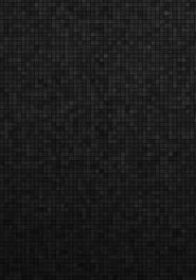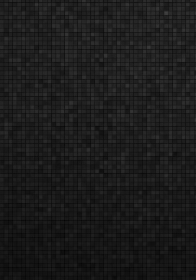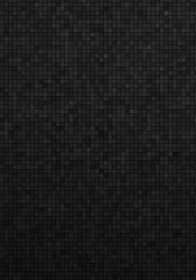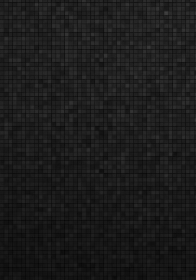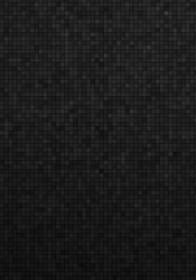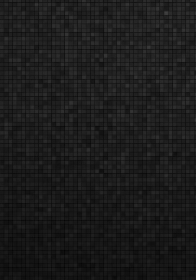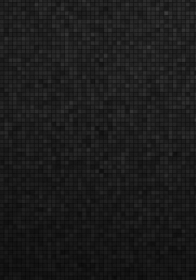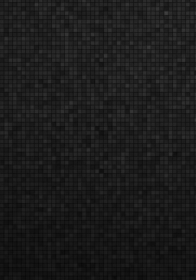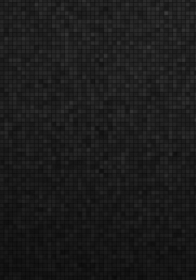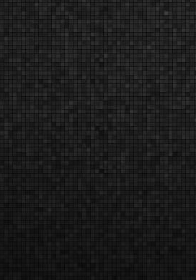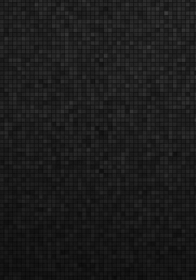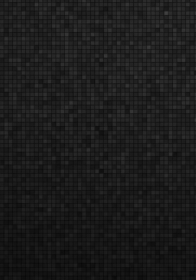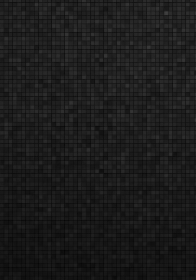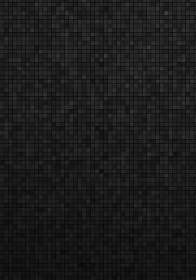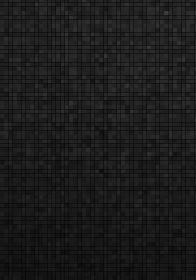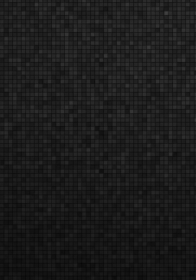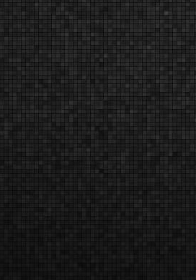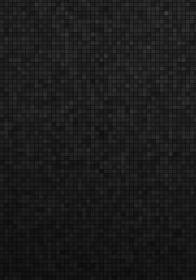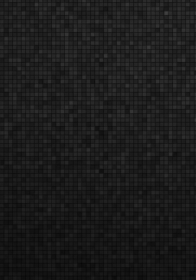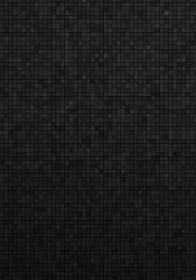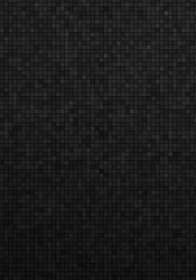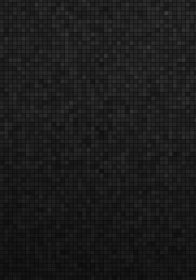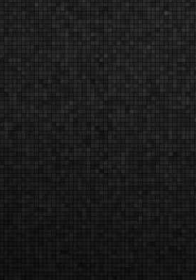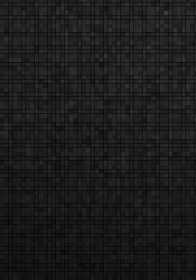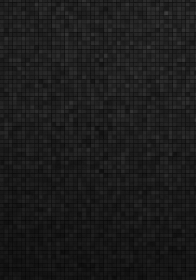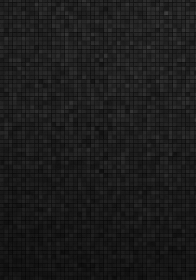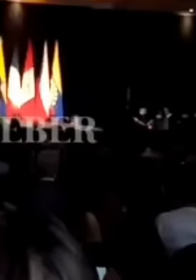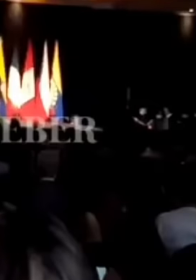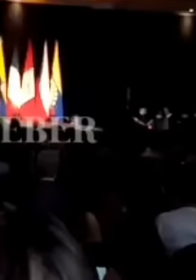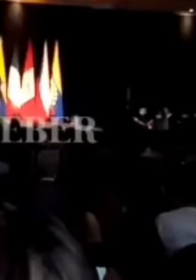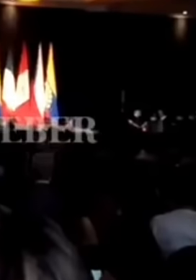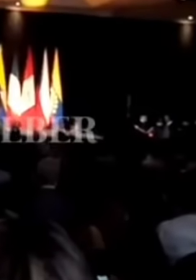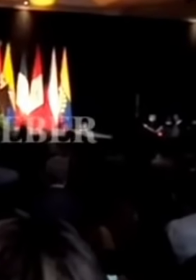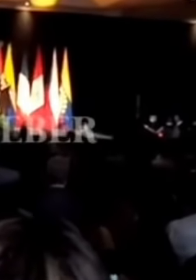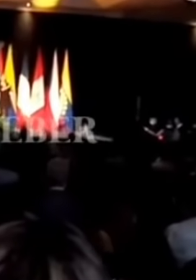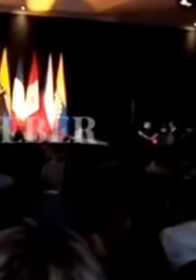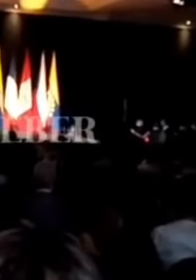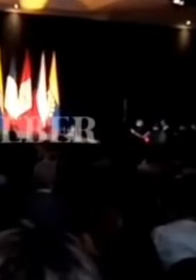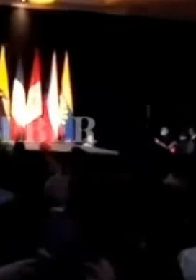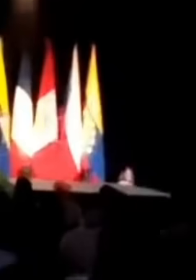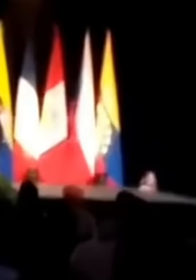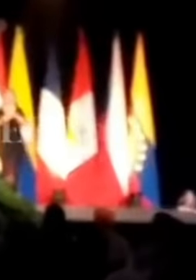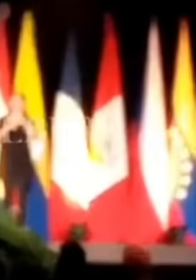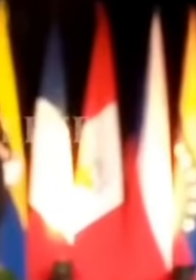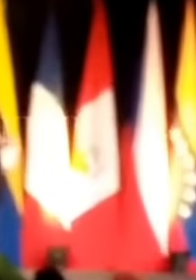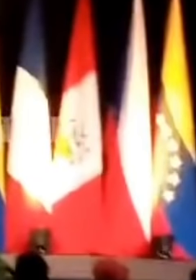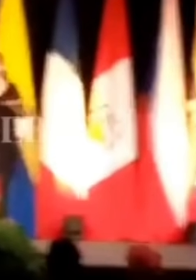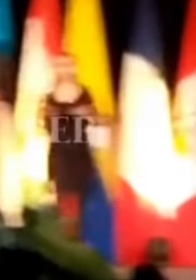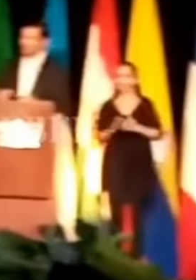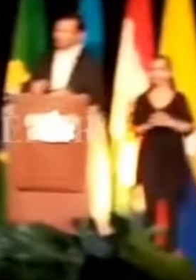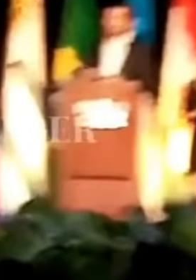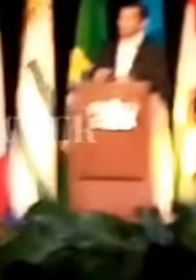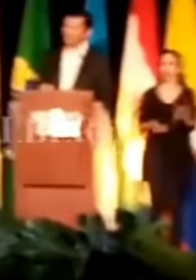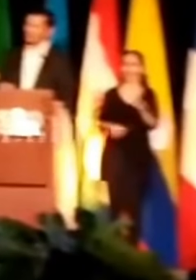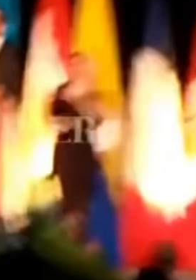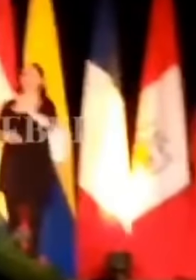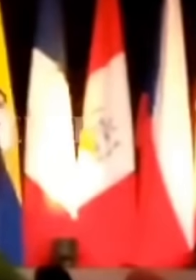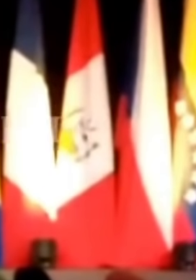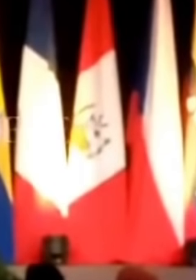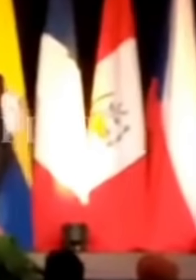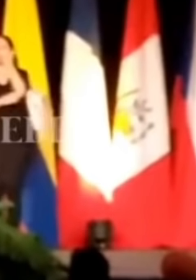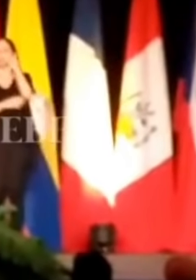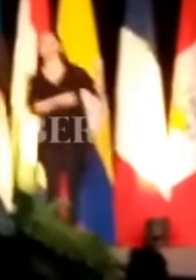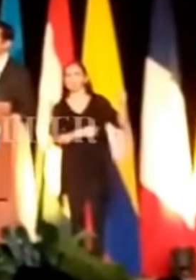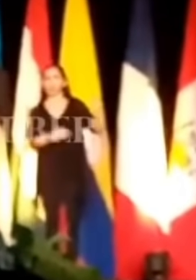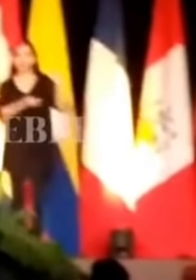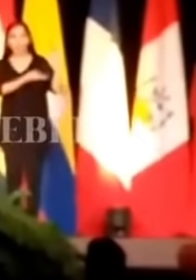tiene absolutamente toda la razón entonces se ignora las posibilidades de la